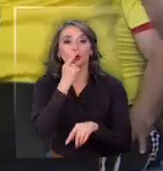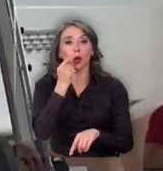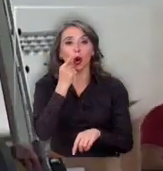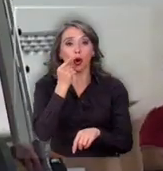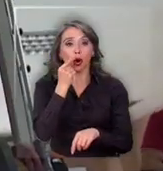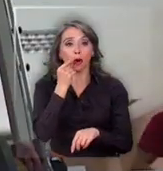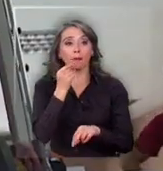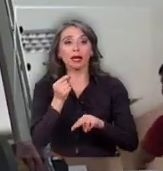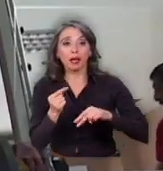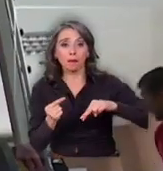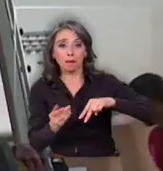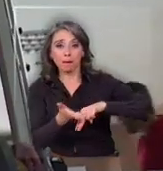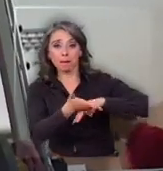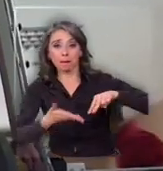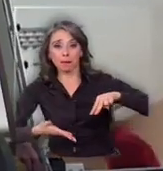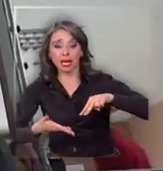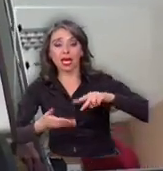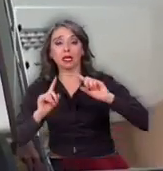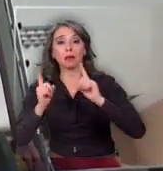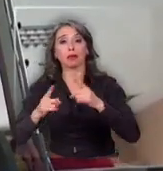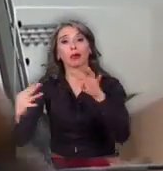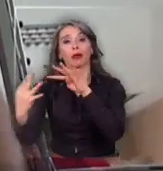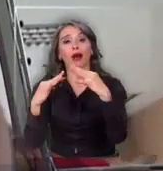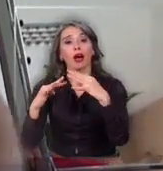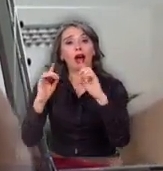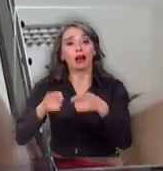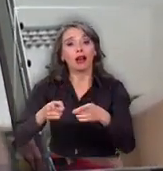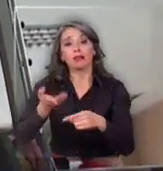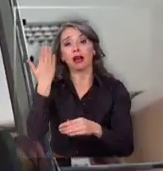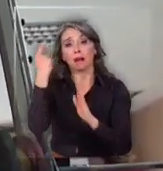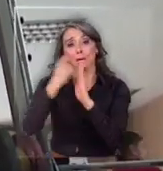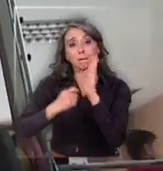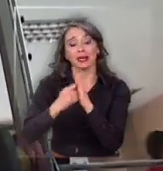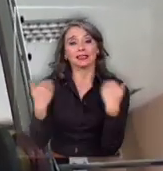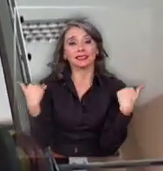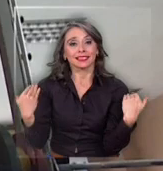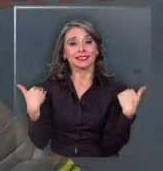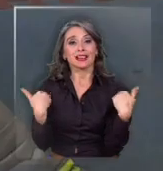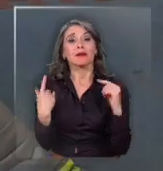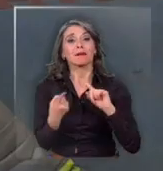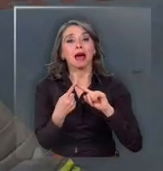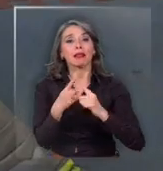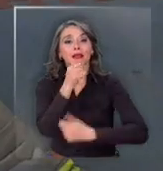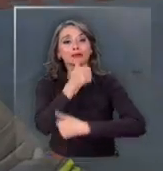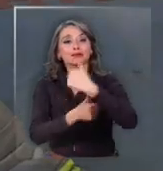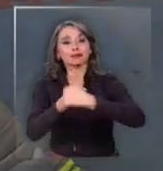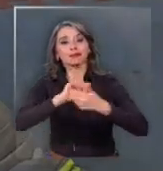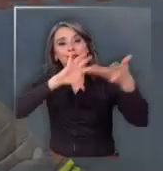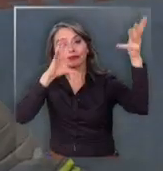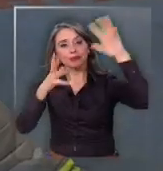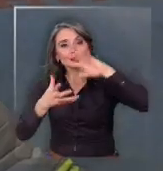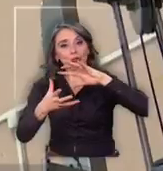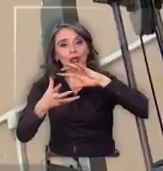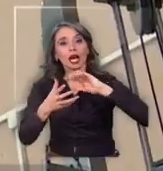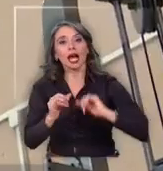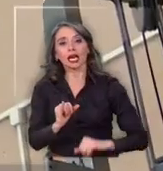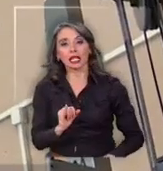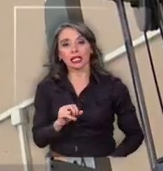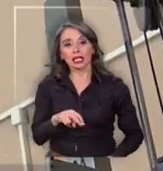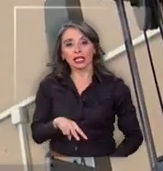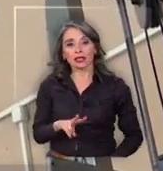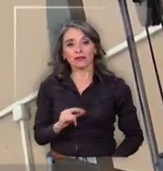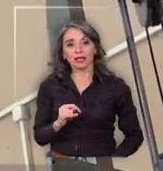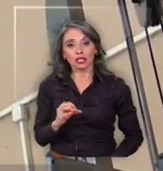que perdieron sus piernas en conflictos armados. Hace meses que entrenan para participar del Campeonato Mundial Invictus,